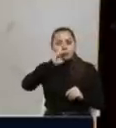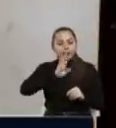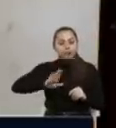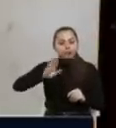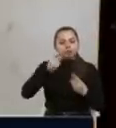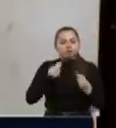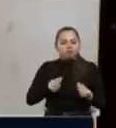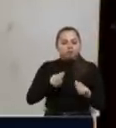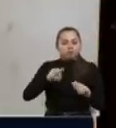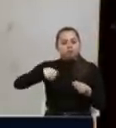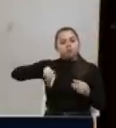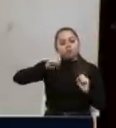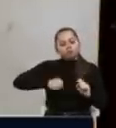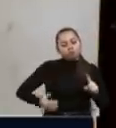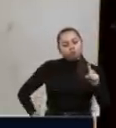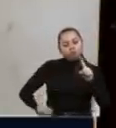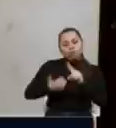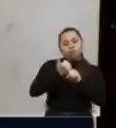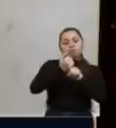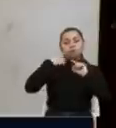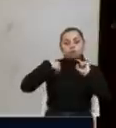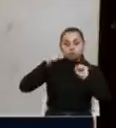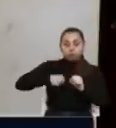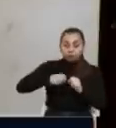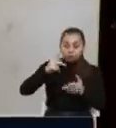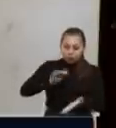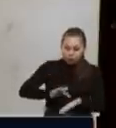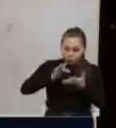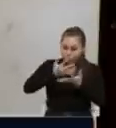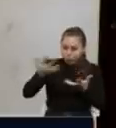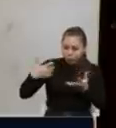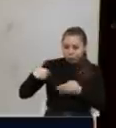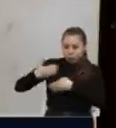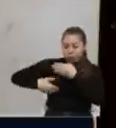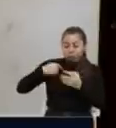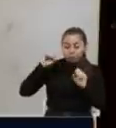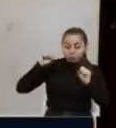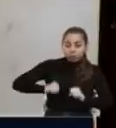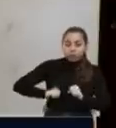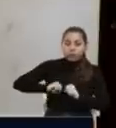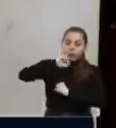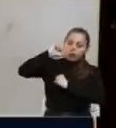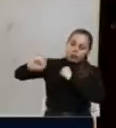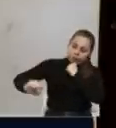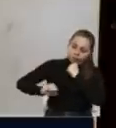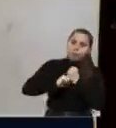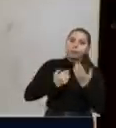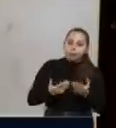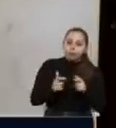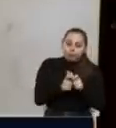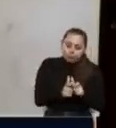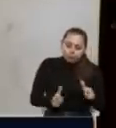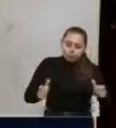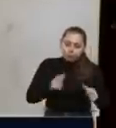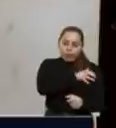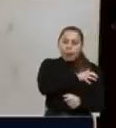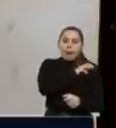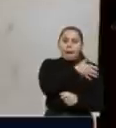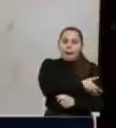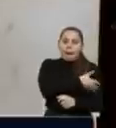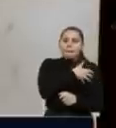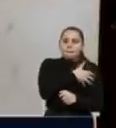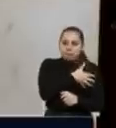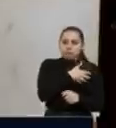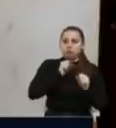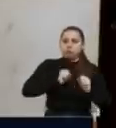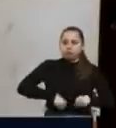para que sí alcancemos esas cifras históricas, pues contribuyan entonces a ampliar esa capacidad de la Armada en